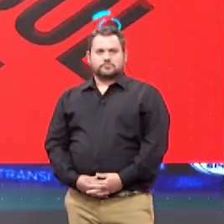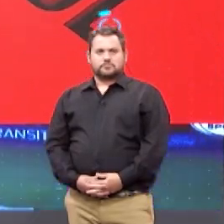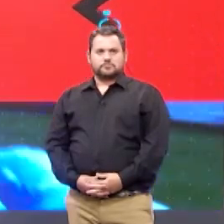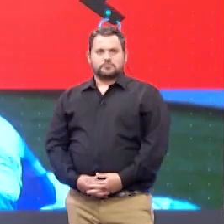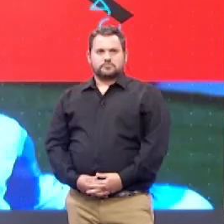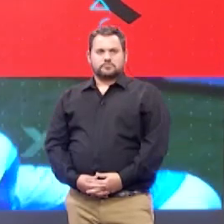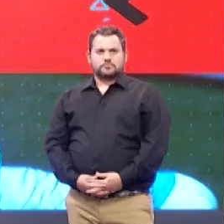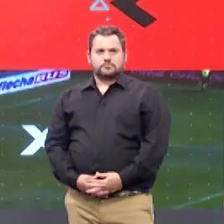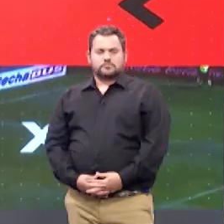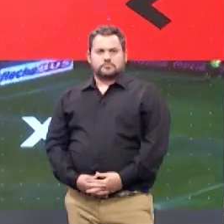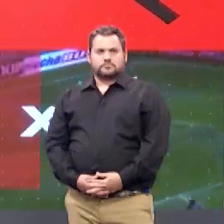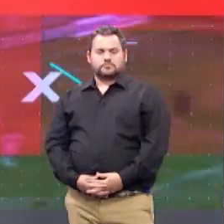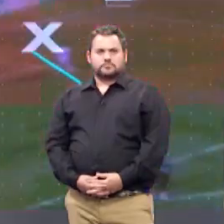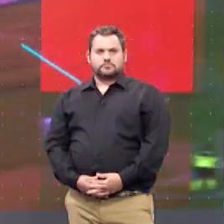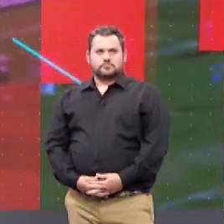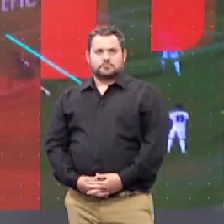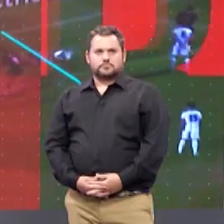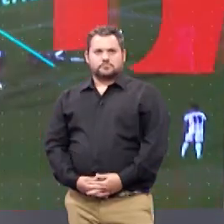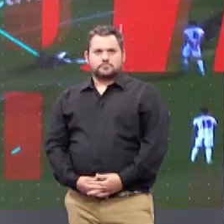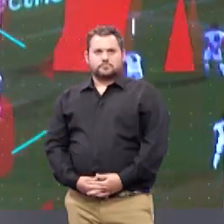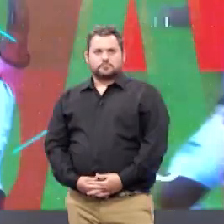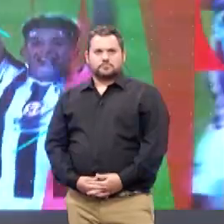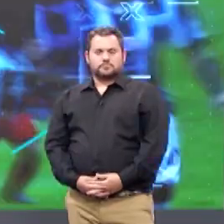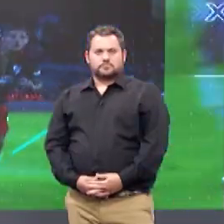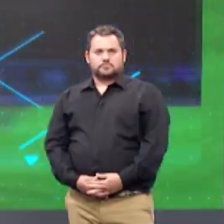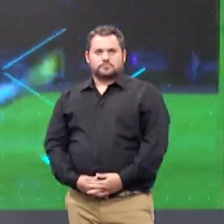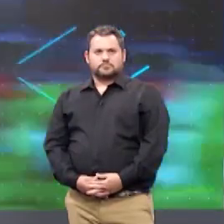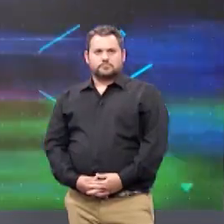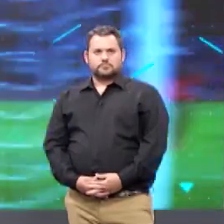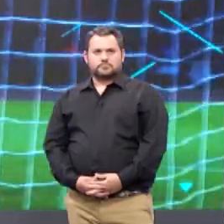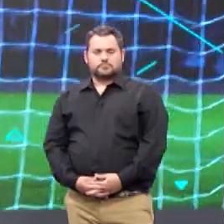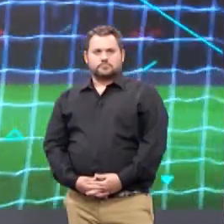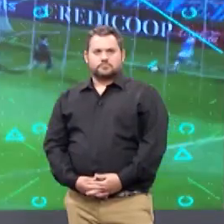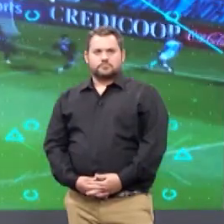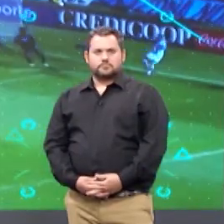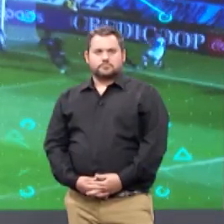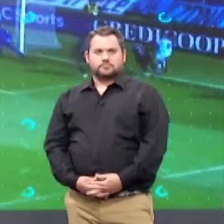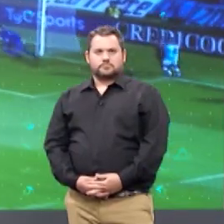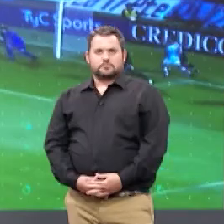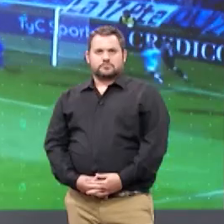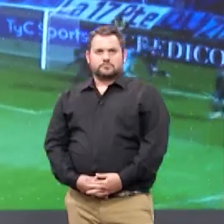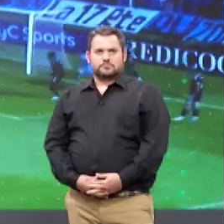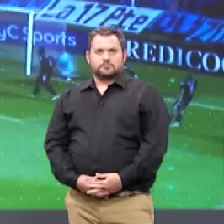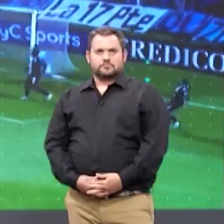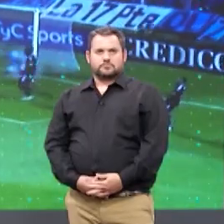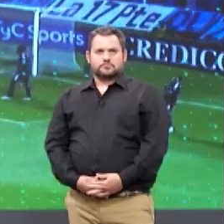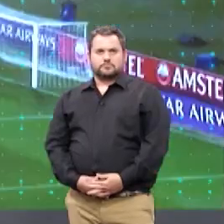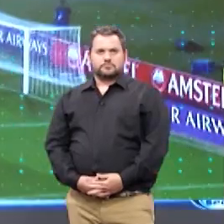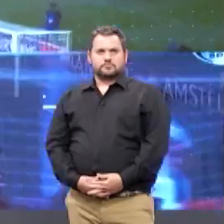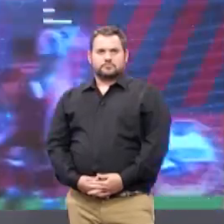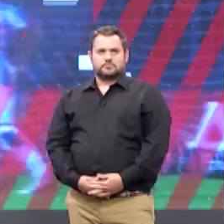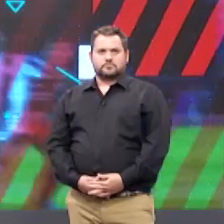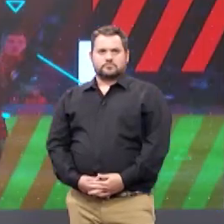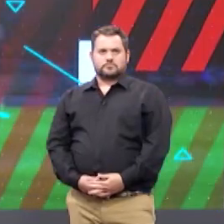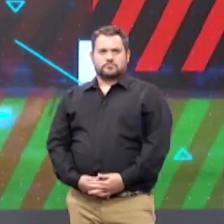qué gonca que son, ustedes no se animan a... Pero es que... ponete a pensarlo en serio, sacándote cualquiera de las dos camisetas.